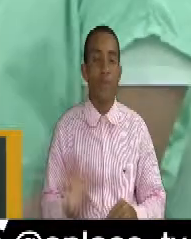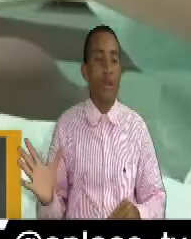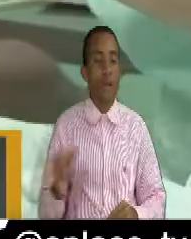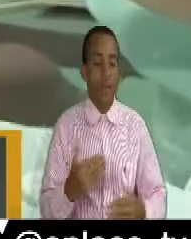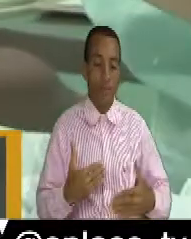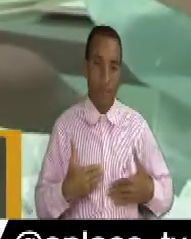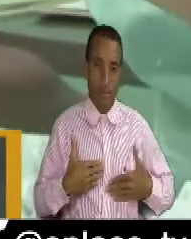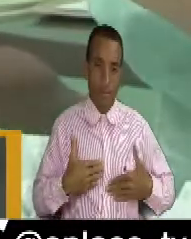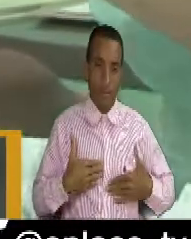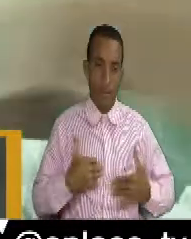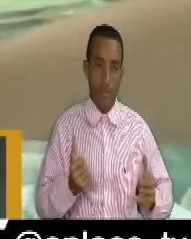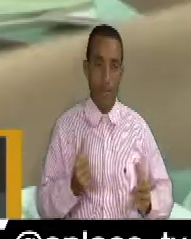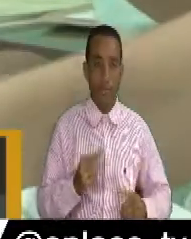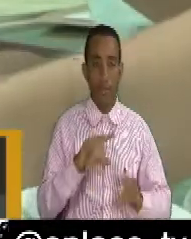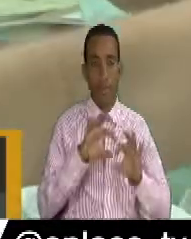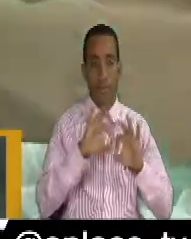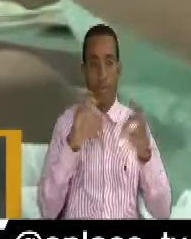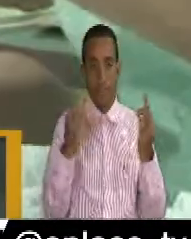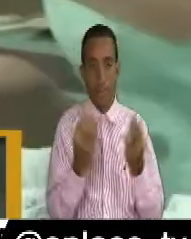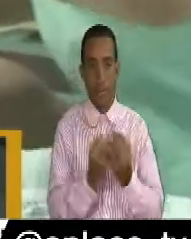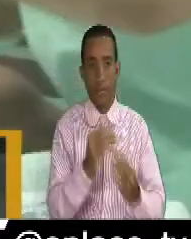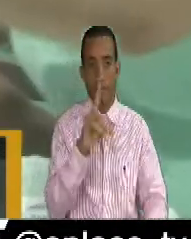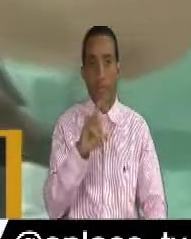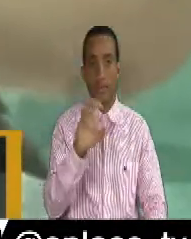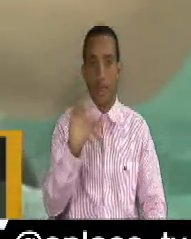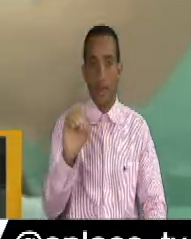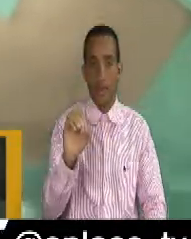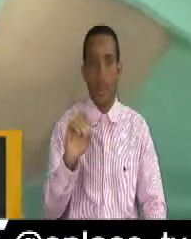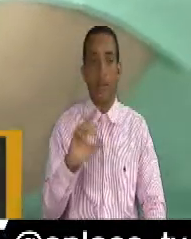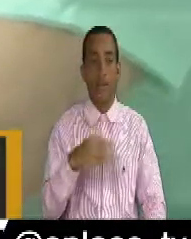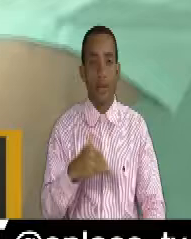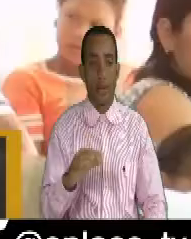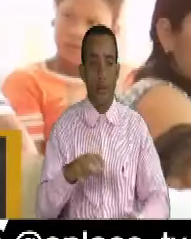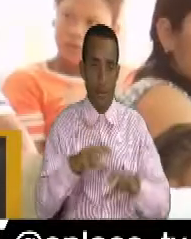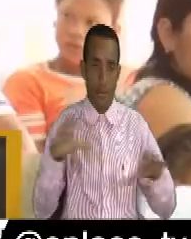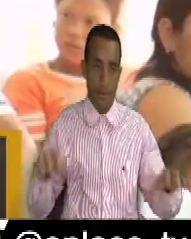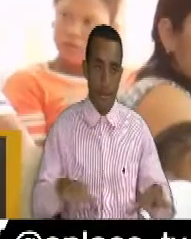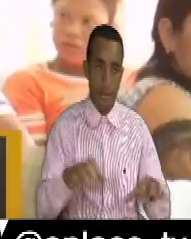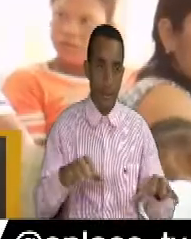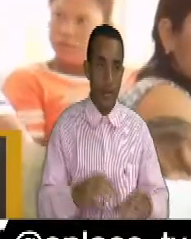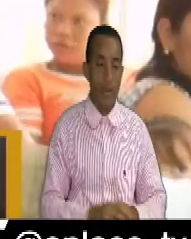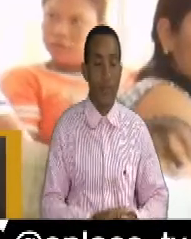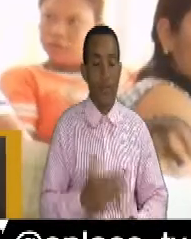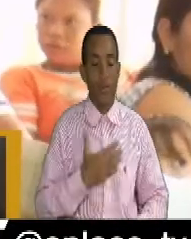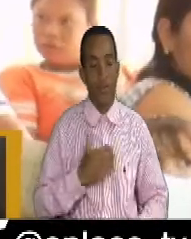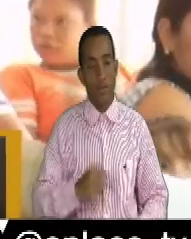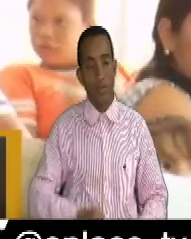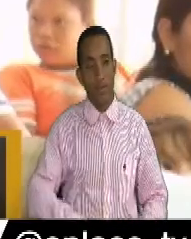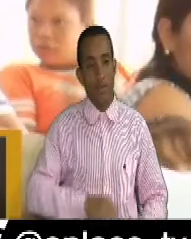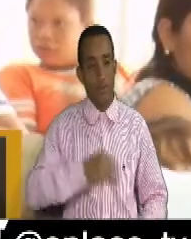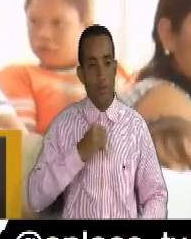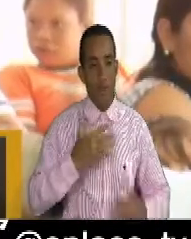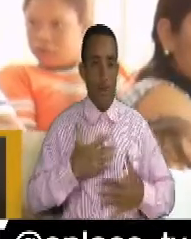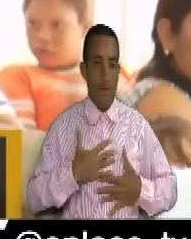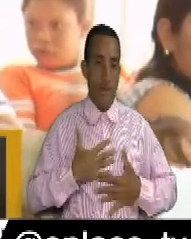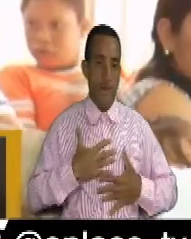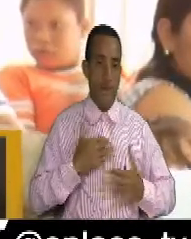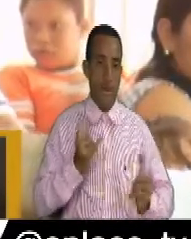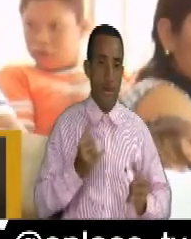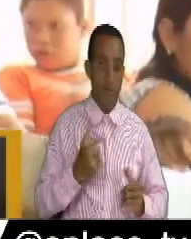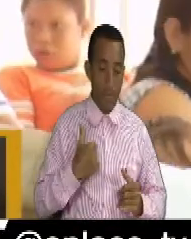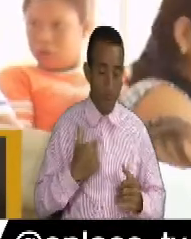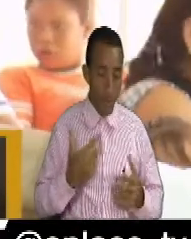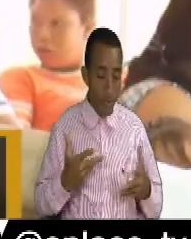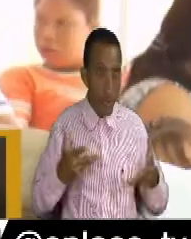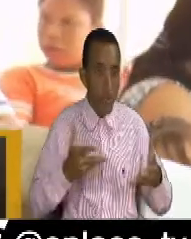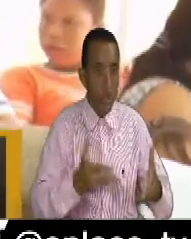de estas 60 familias de Barranca Bermeja favorecidas con la campaña. Yo me siento muy orgulloso y muy feliz porque este granito de arena que